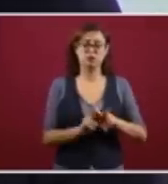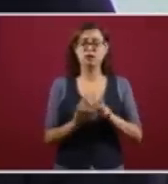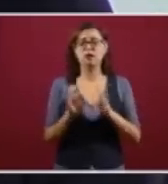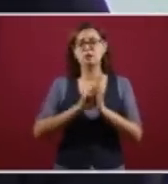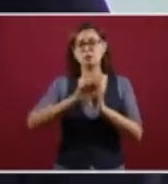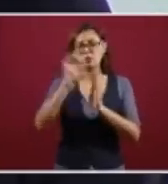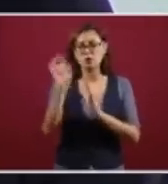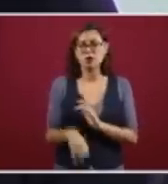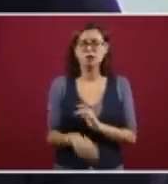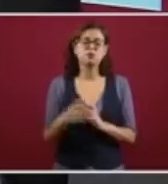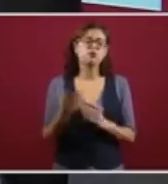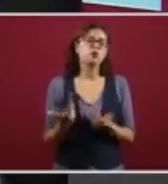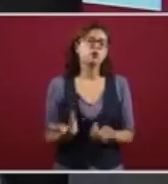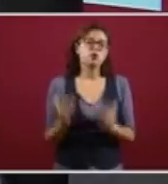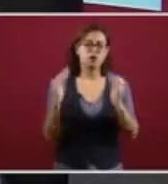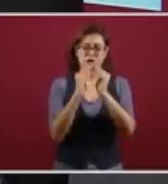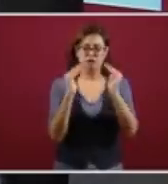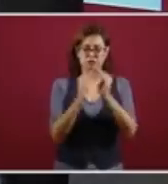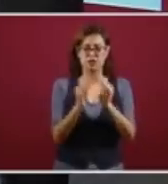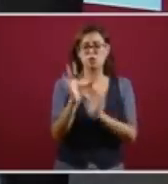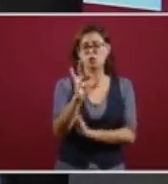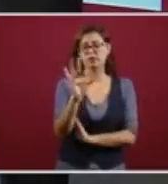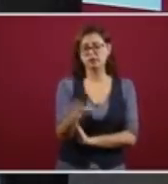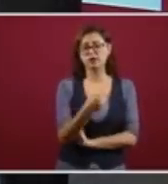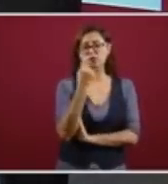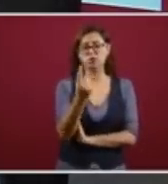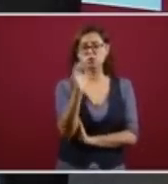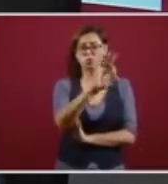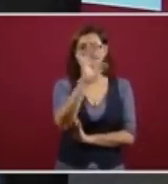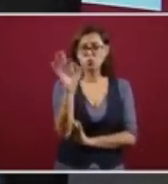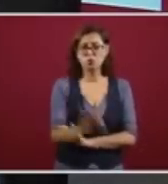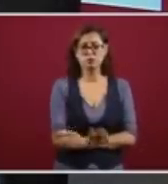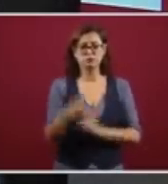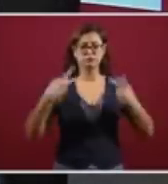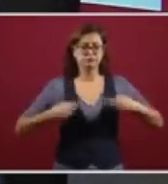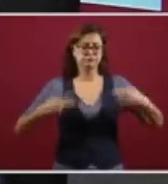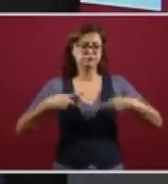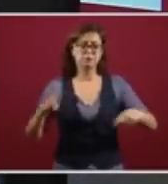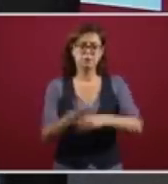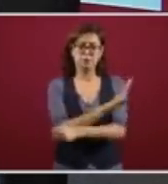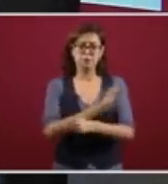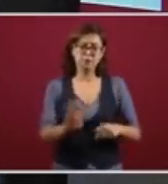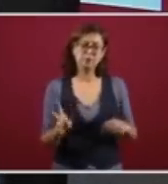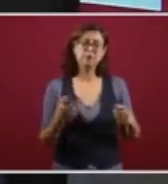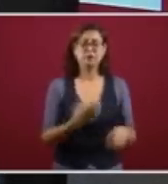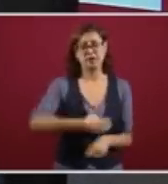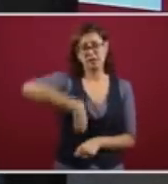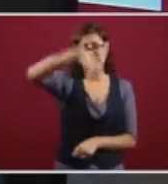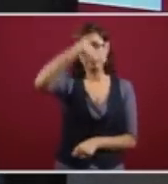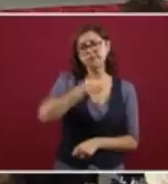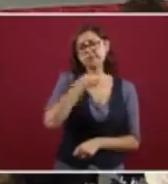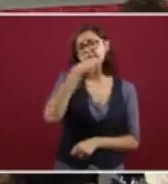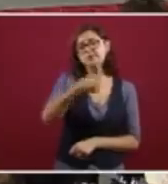caso de vivienda, el 41% de los beneficiarios directos son adultos mayores.